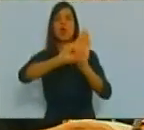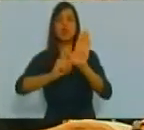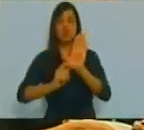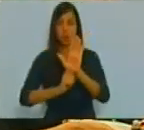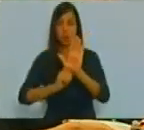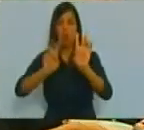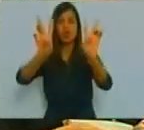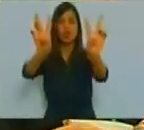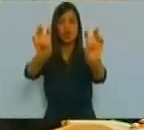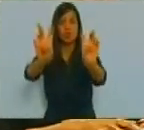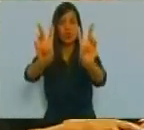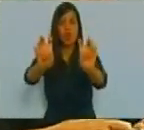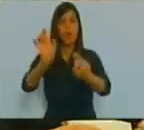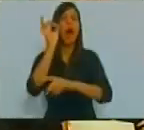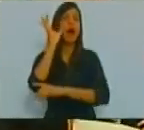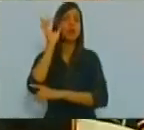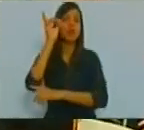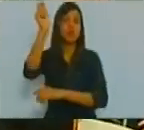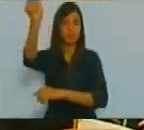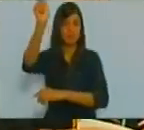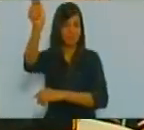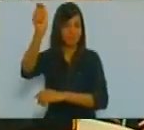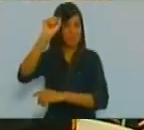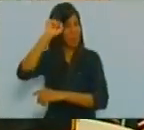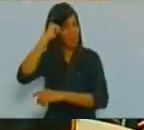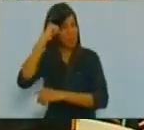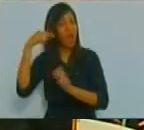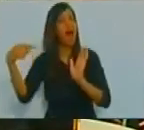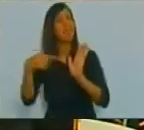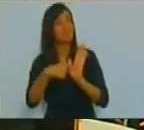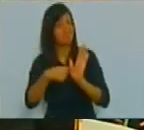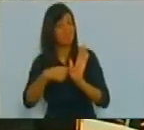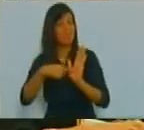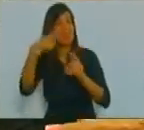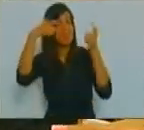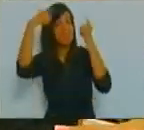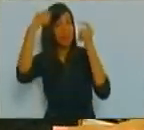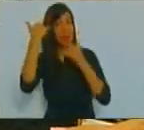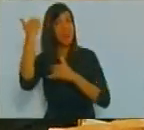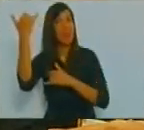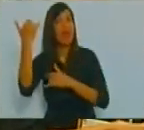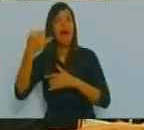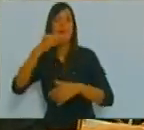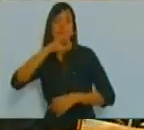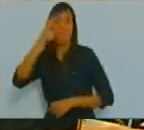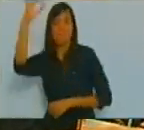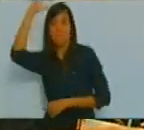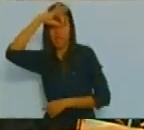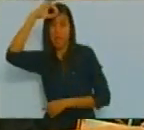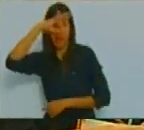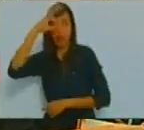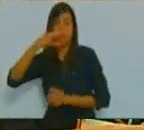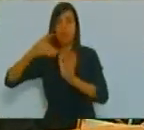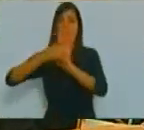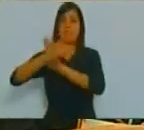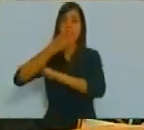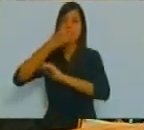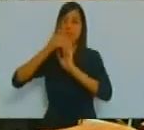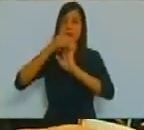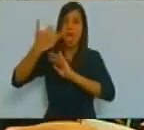una constitución que está hecha sobre principios filosóficos de un estado de derecho